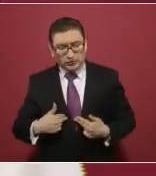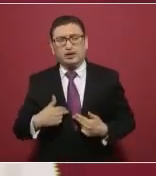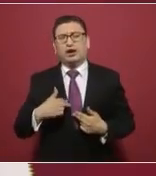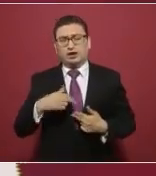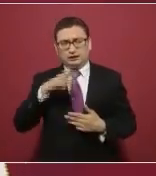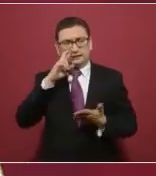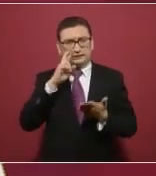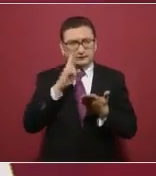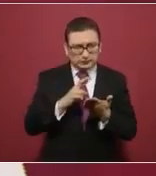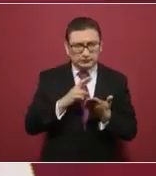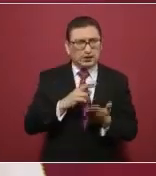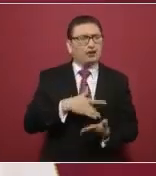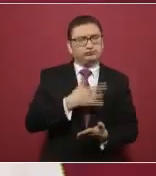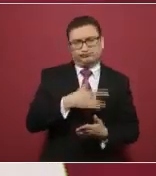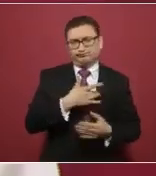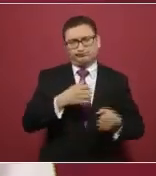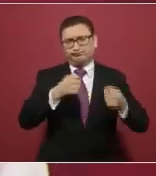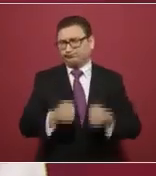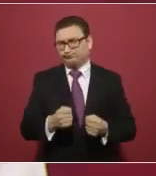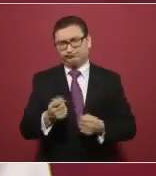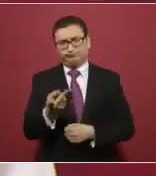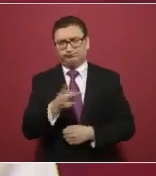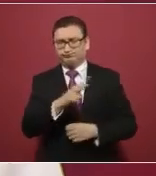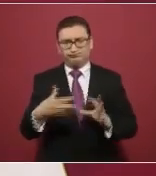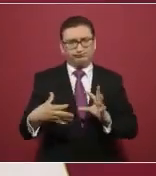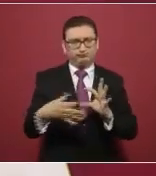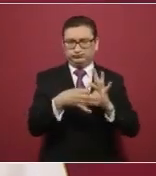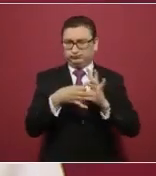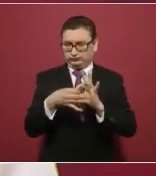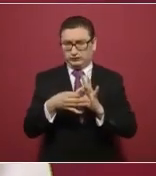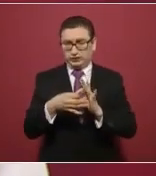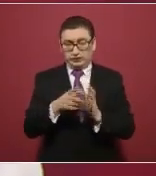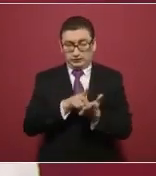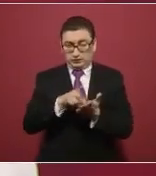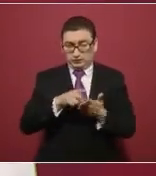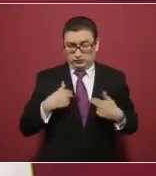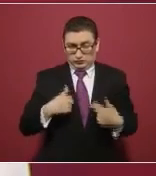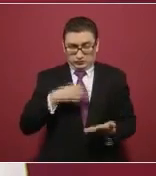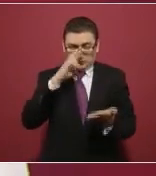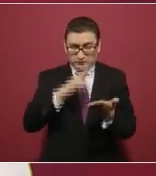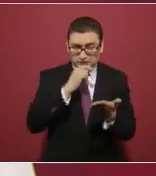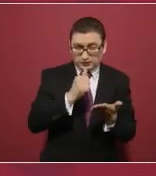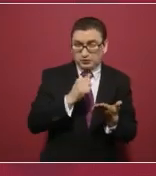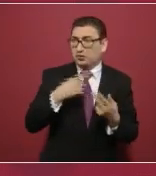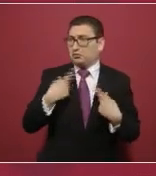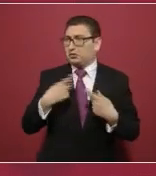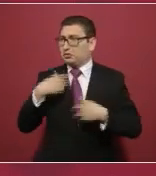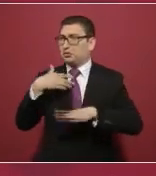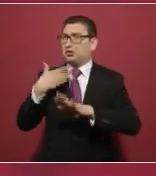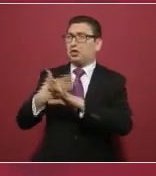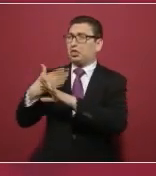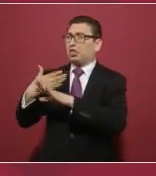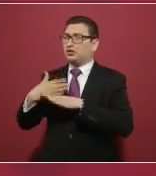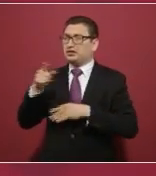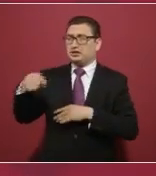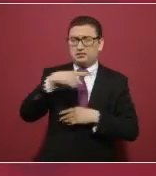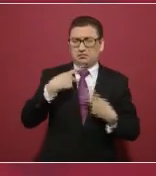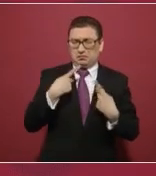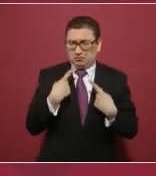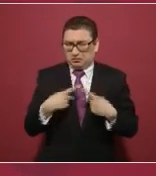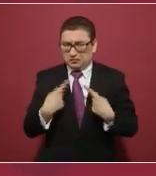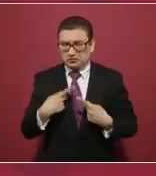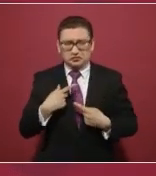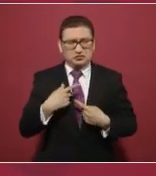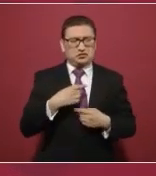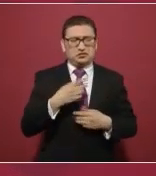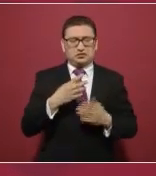sin condiciones de seguridad. Asimismo, cuando no se respetan los derechos humanos en la lucha contra la delincuencia, lo que se genera es un